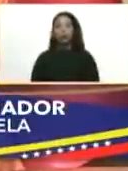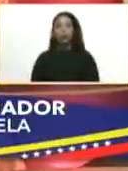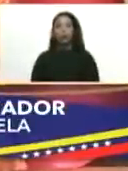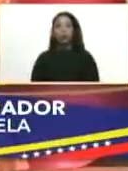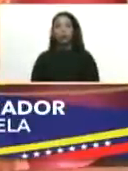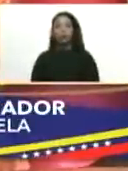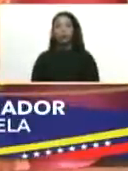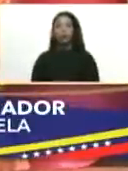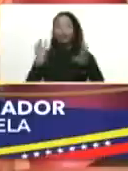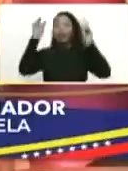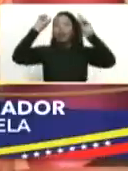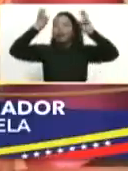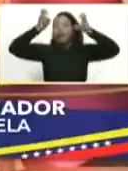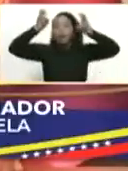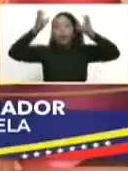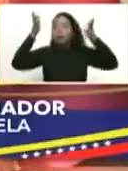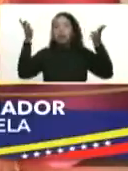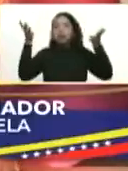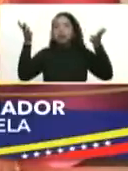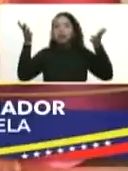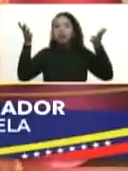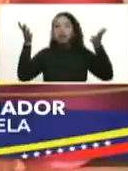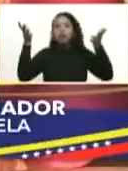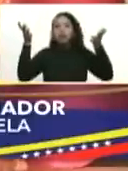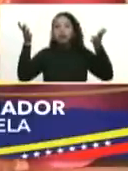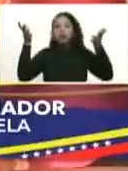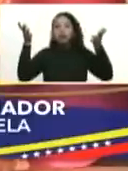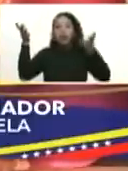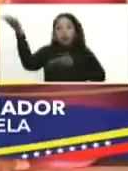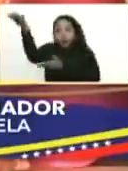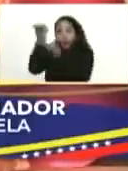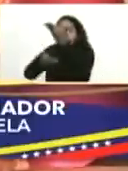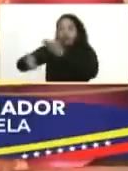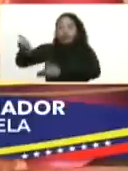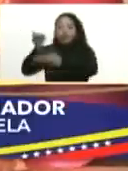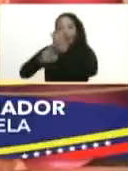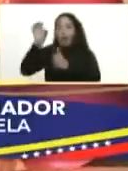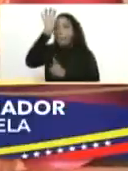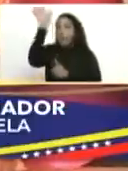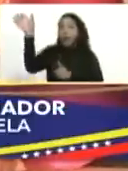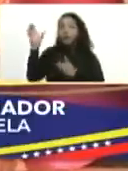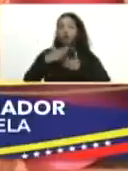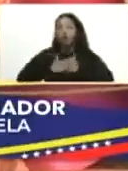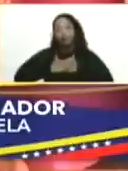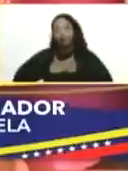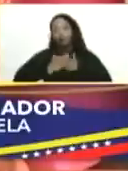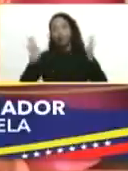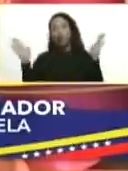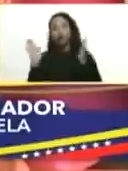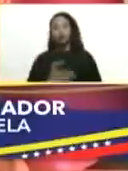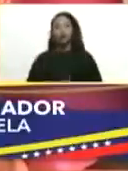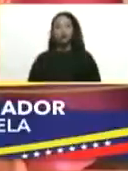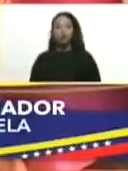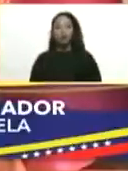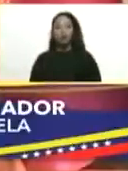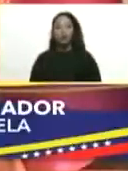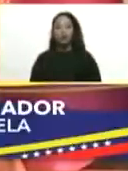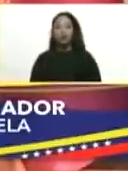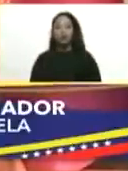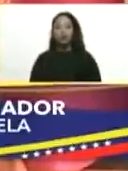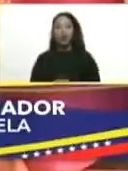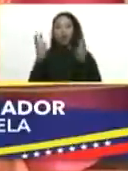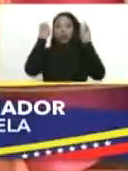la doctrina de la cooperación mutua, de la solidaridad, la doctrina